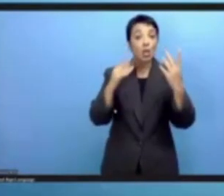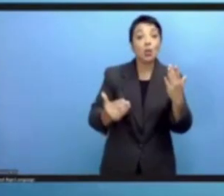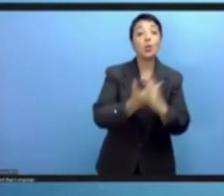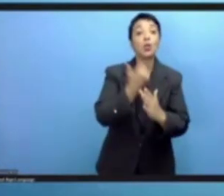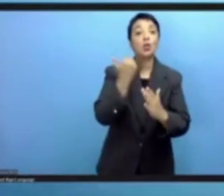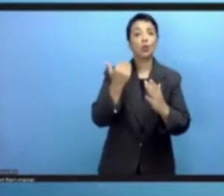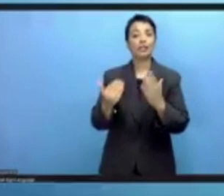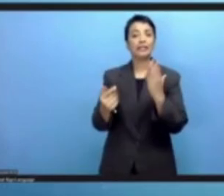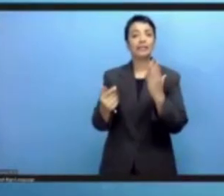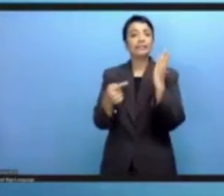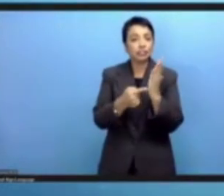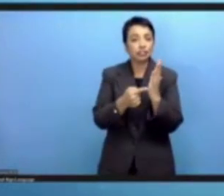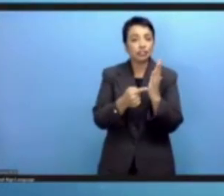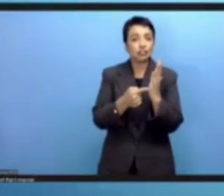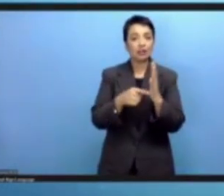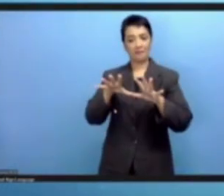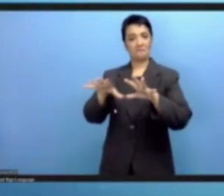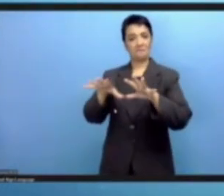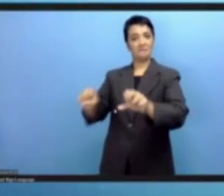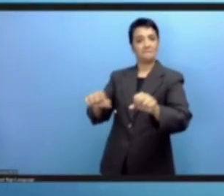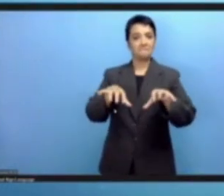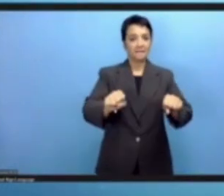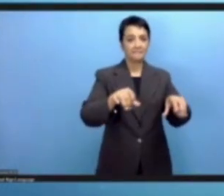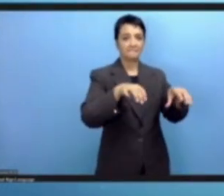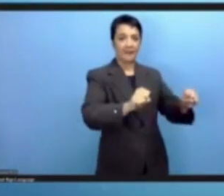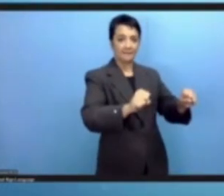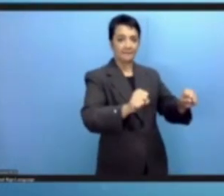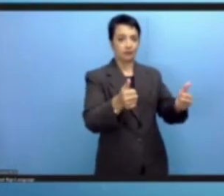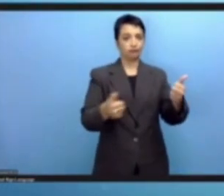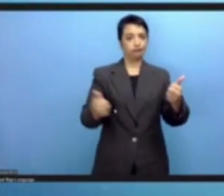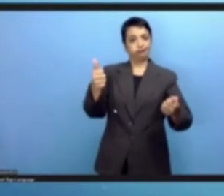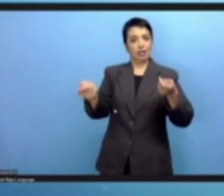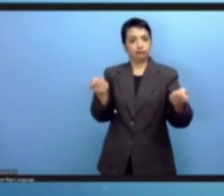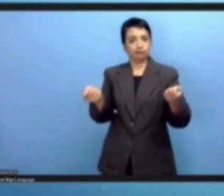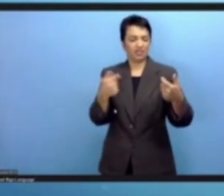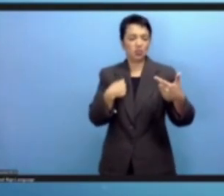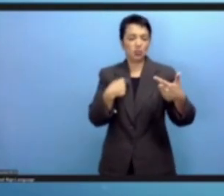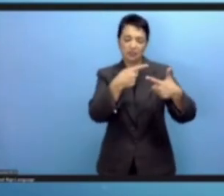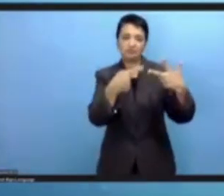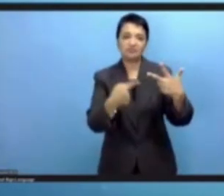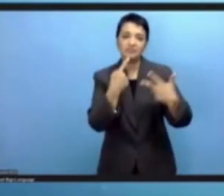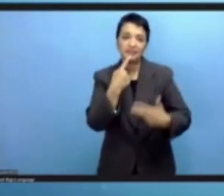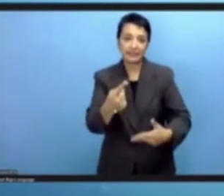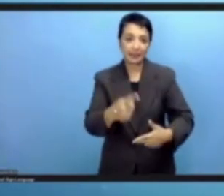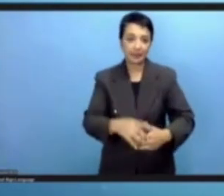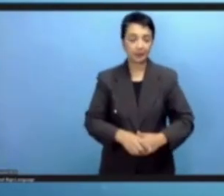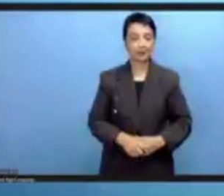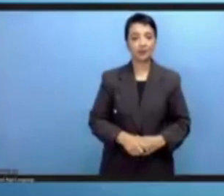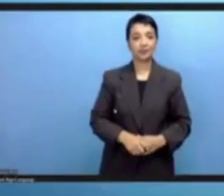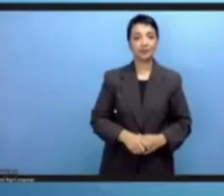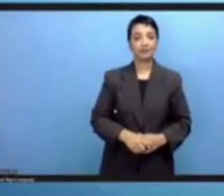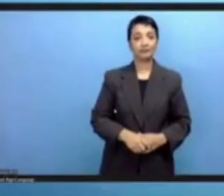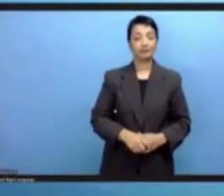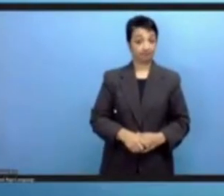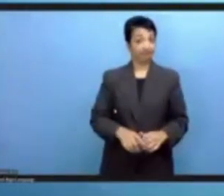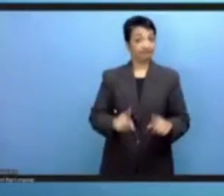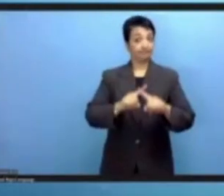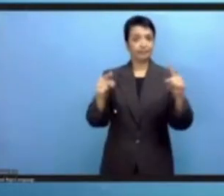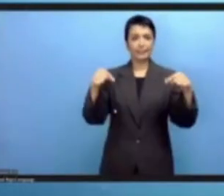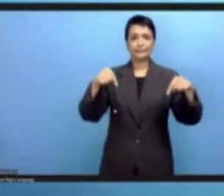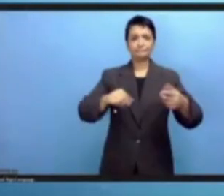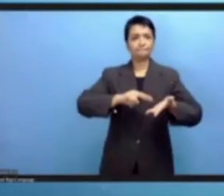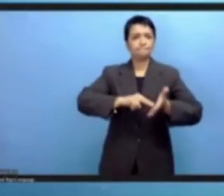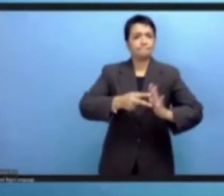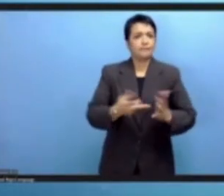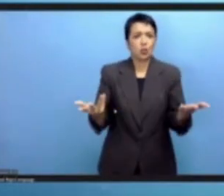la El Poder magnificado y concentrado importantes corporaciones en el espacio digital La elevación